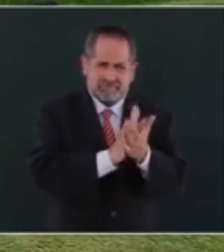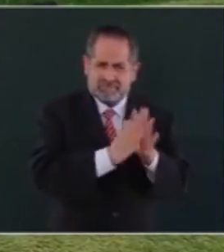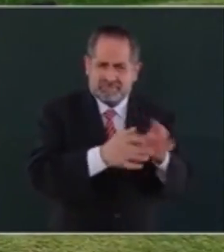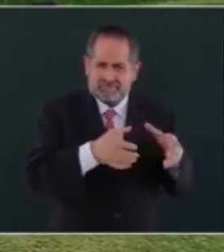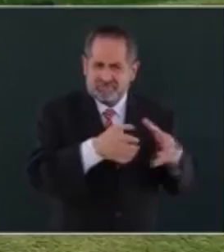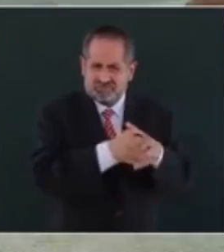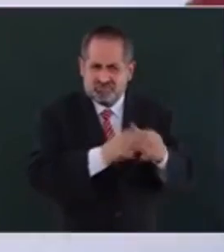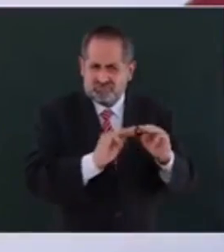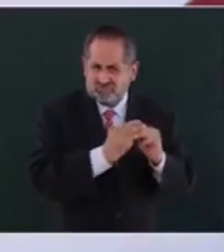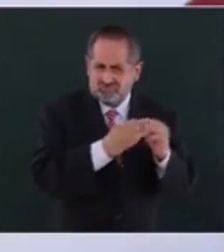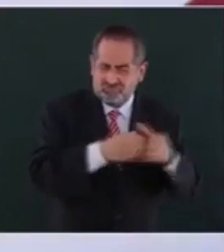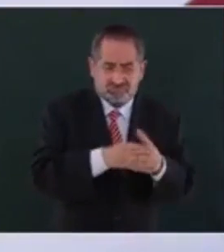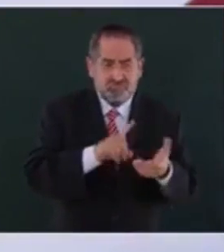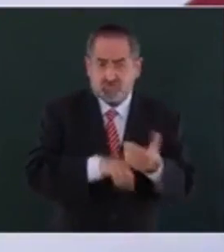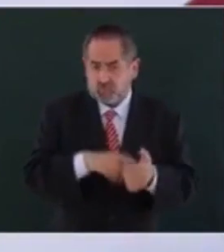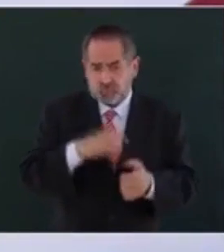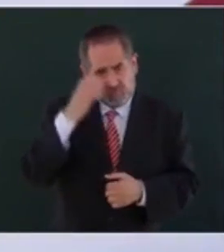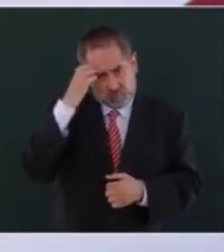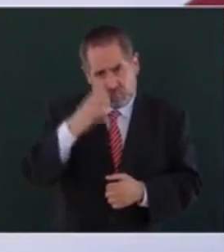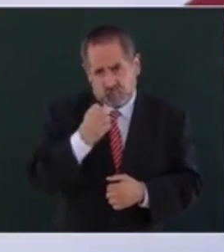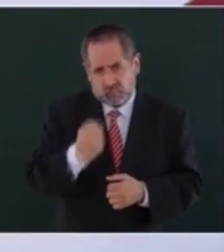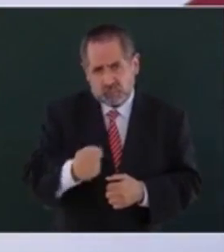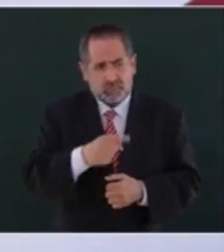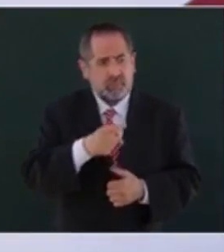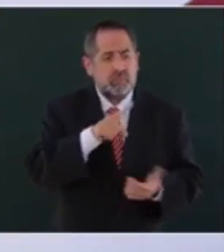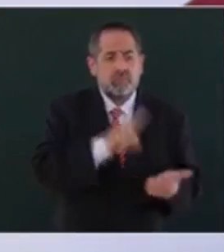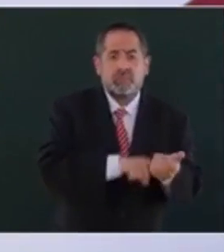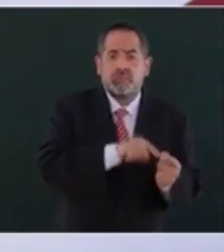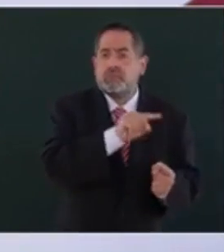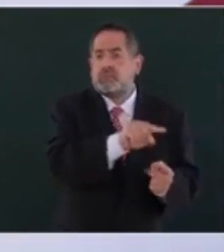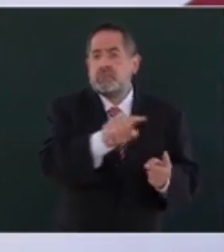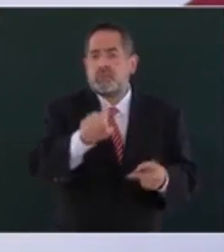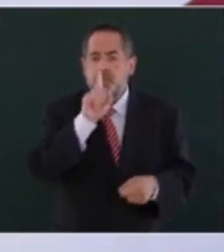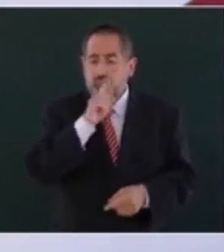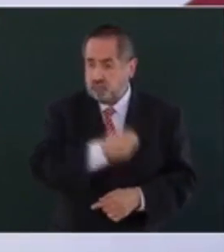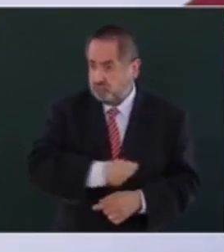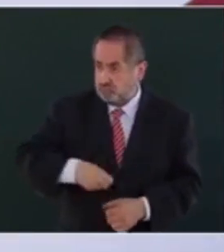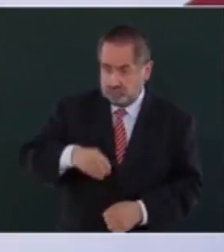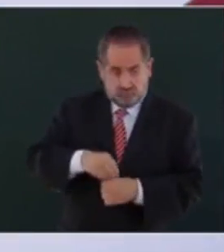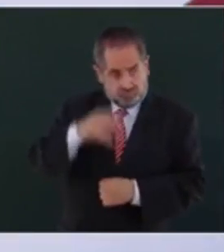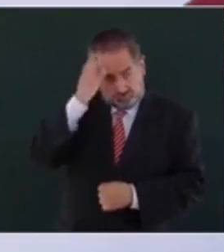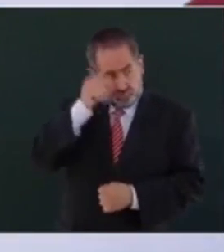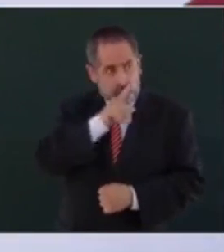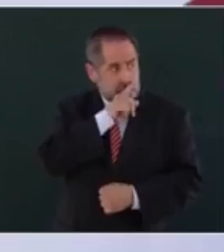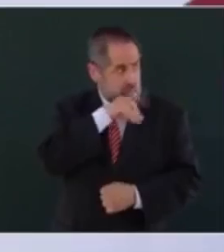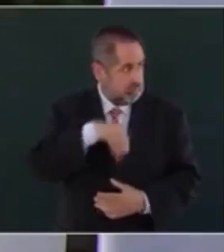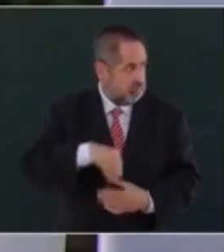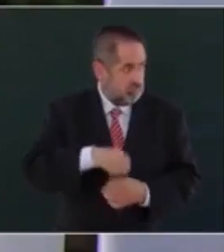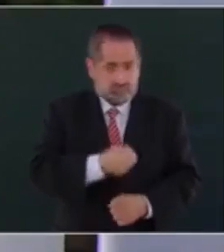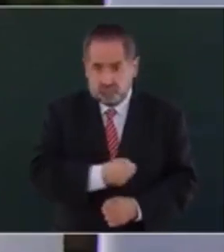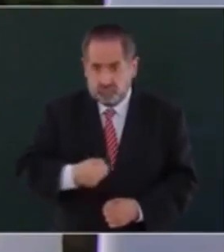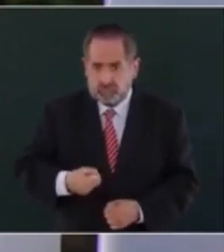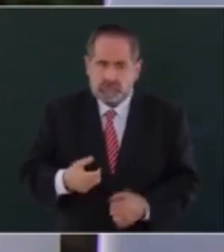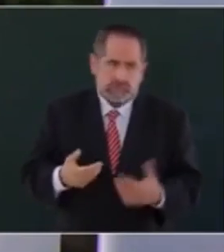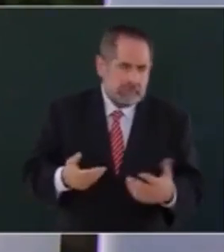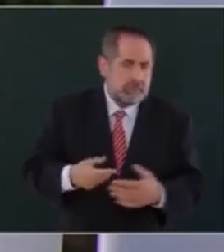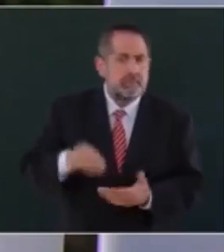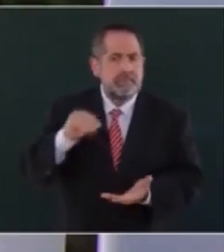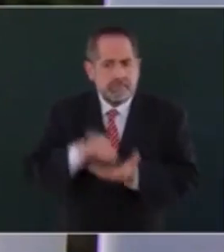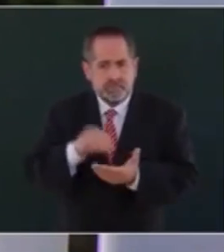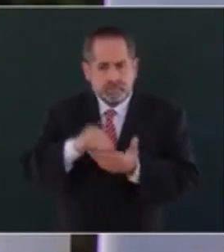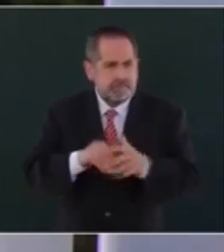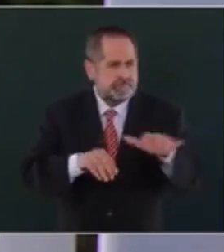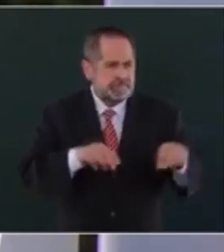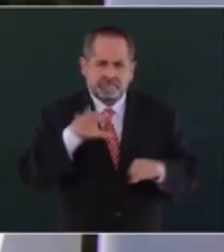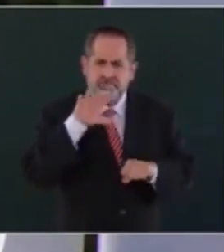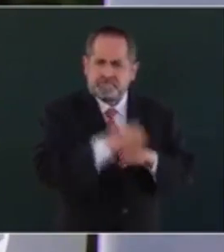produjo esta tragedia y el pacto de silencio que establecieron, que aún con 82